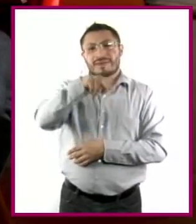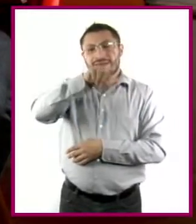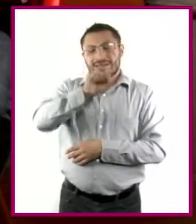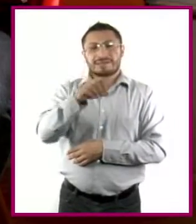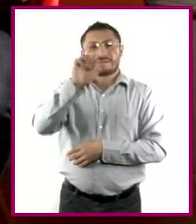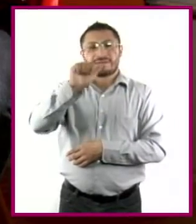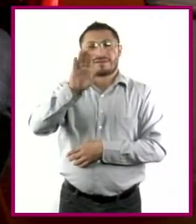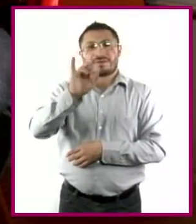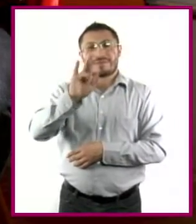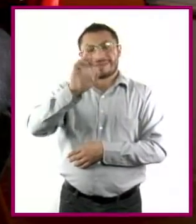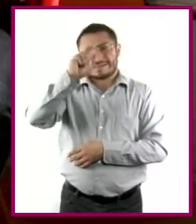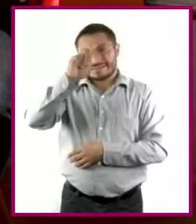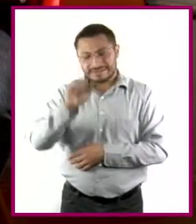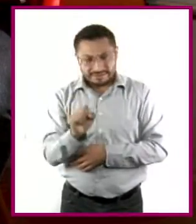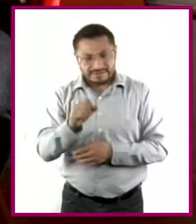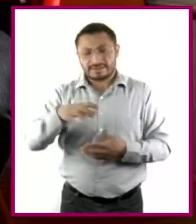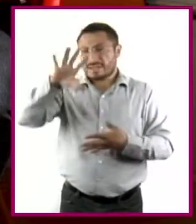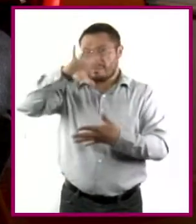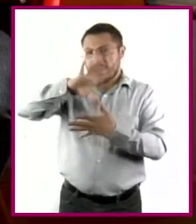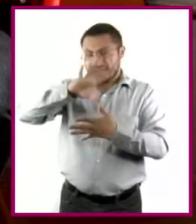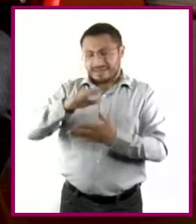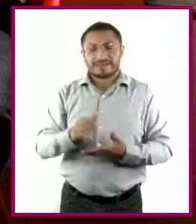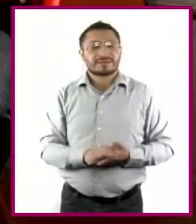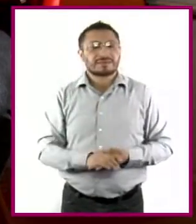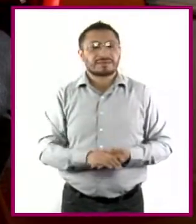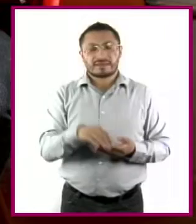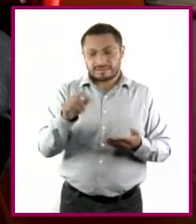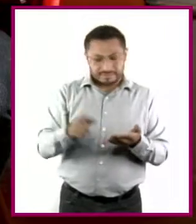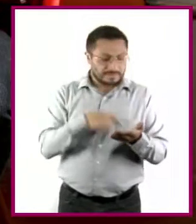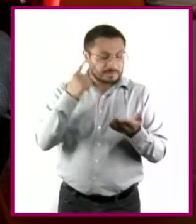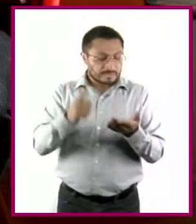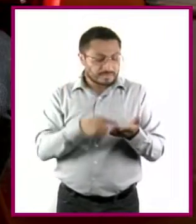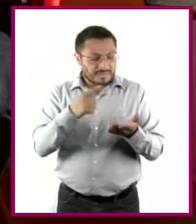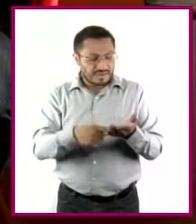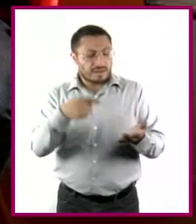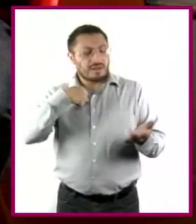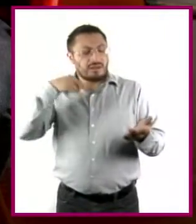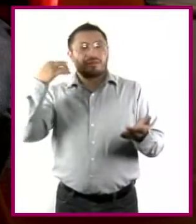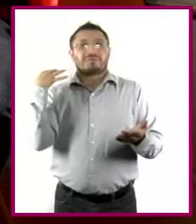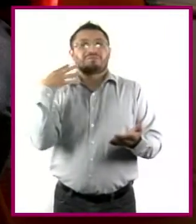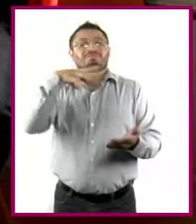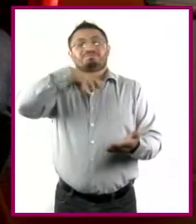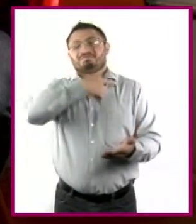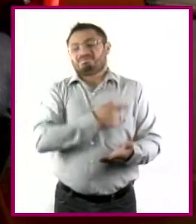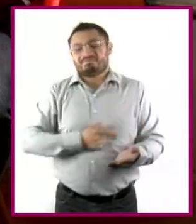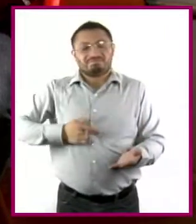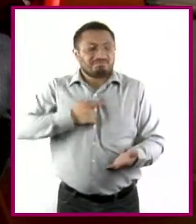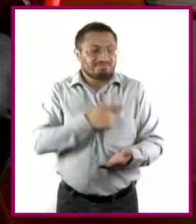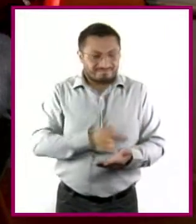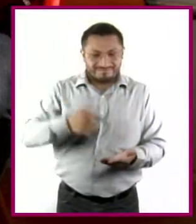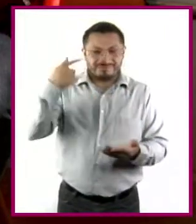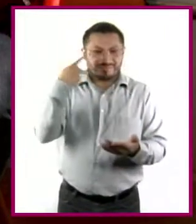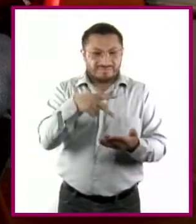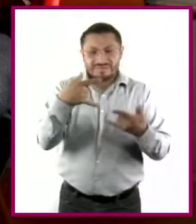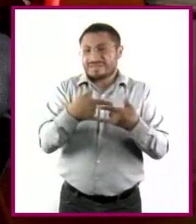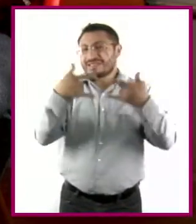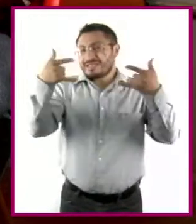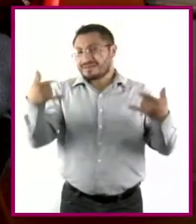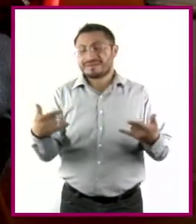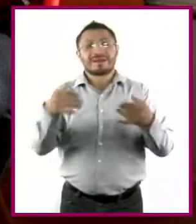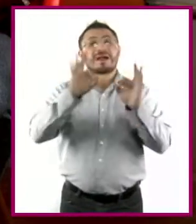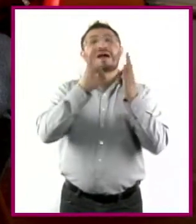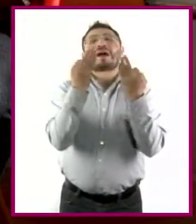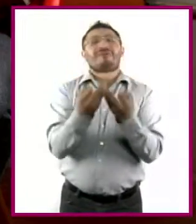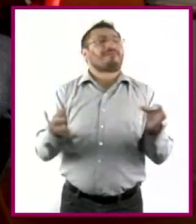uruguayo Eduardo Galeano. Después de unas cuantas páginas, el libro me atrapó, no solo por lo que contaba, sino por la manera en la